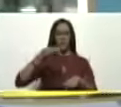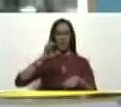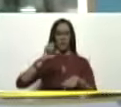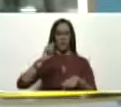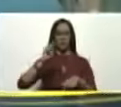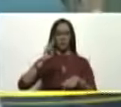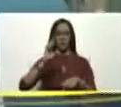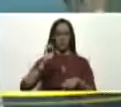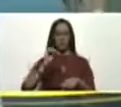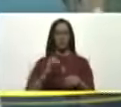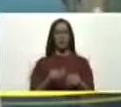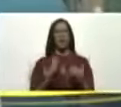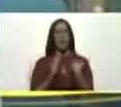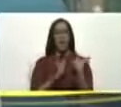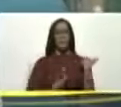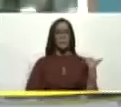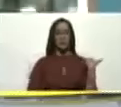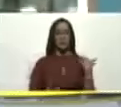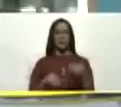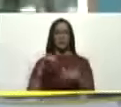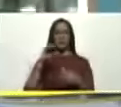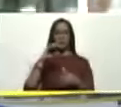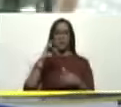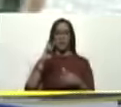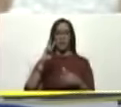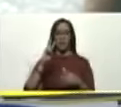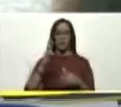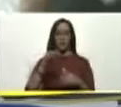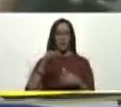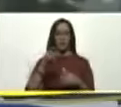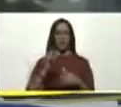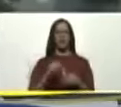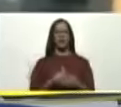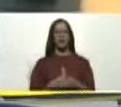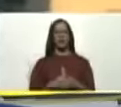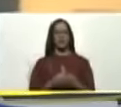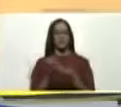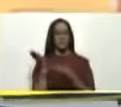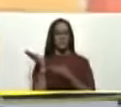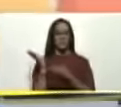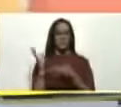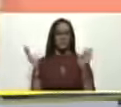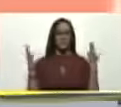Al presidente de CBG Cabelún, compañero Néstor Díaz.